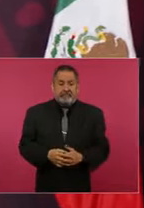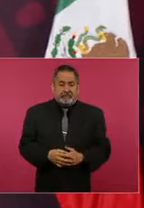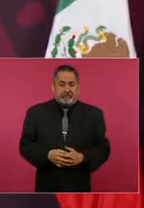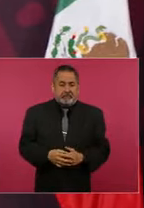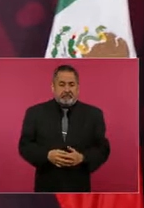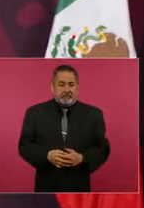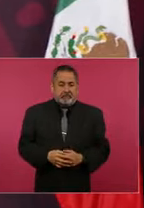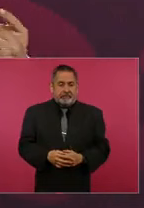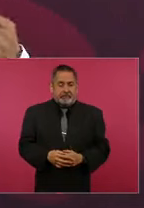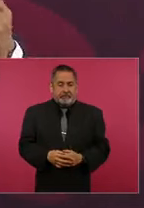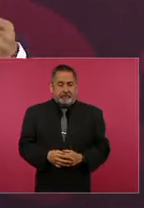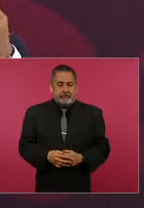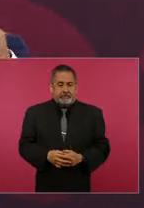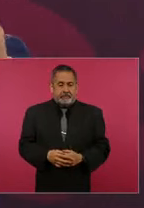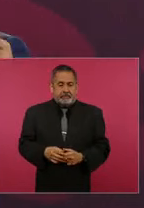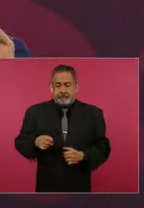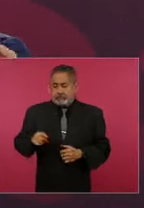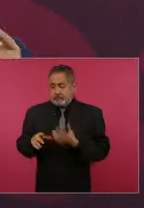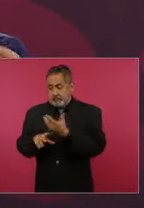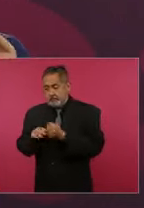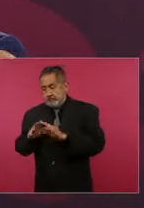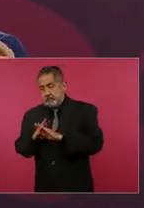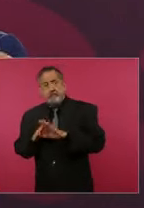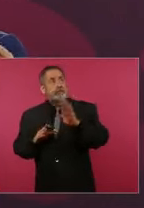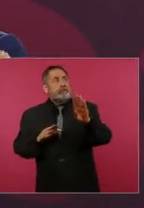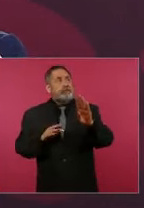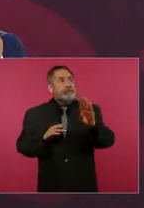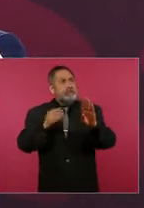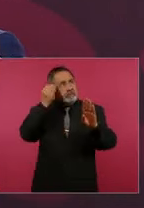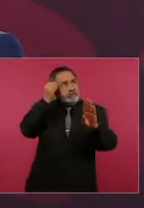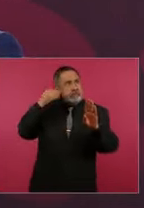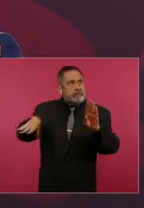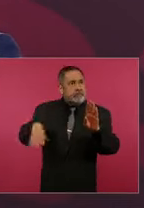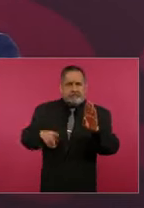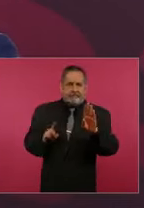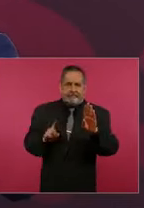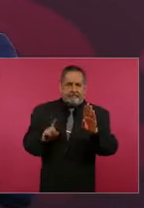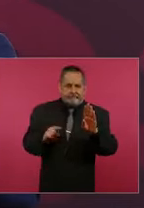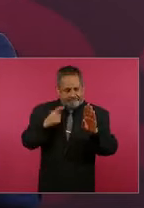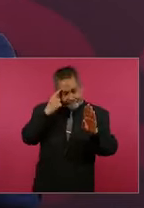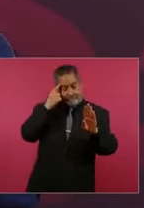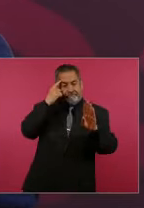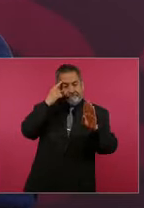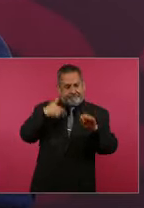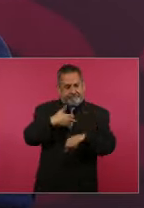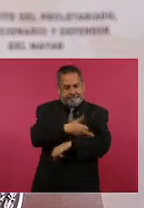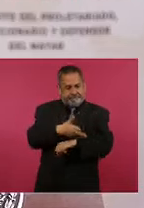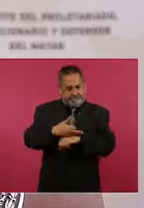¿Cómo? No se olvidan de sus familiares,